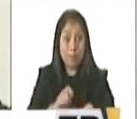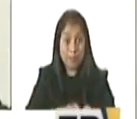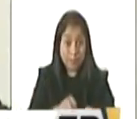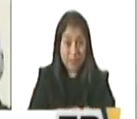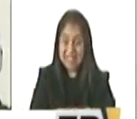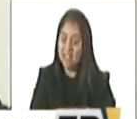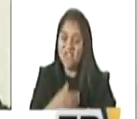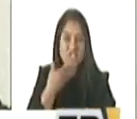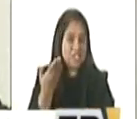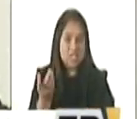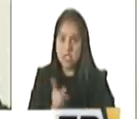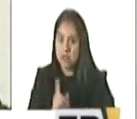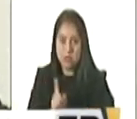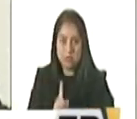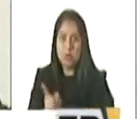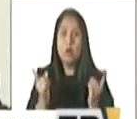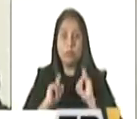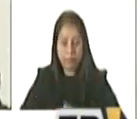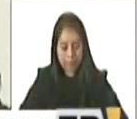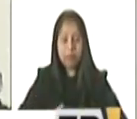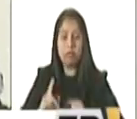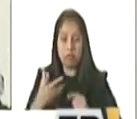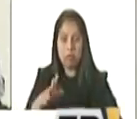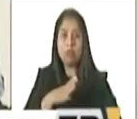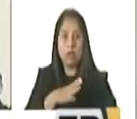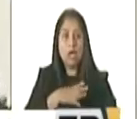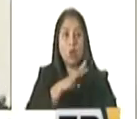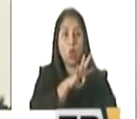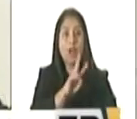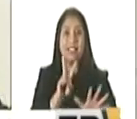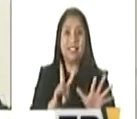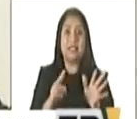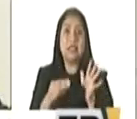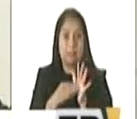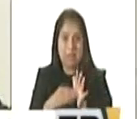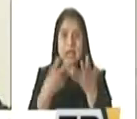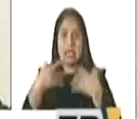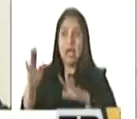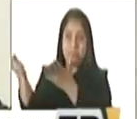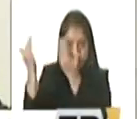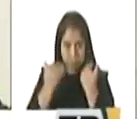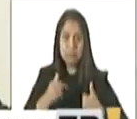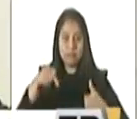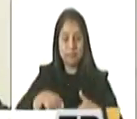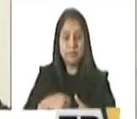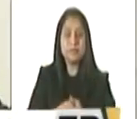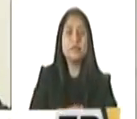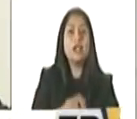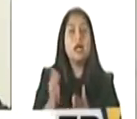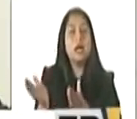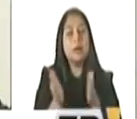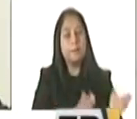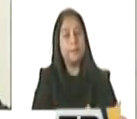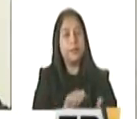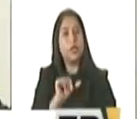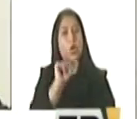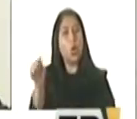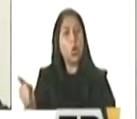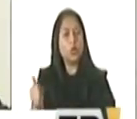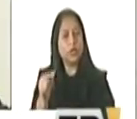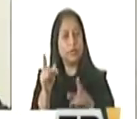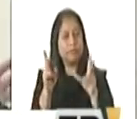fácil, pero sin embargo, ya te conseguimos 47.500 que vienen. Algo más que ha